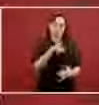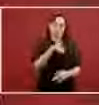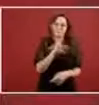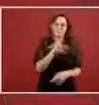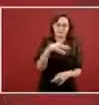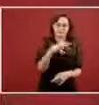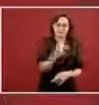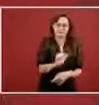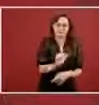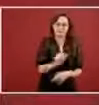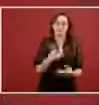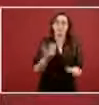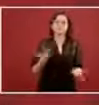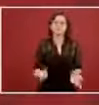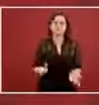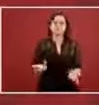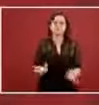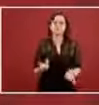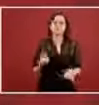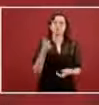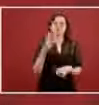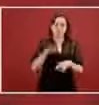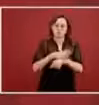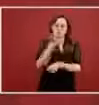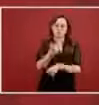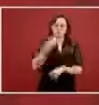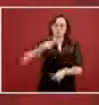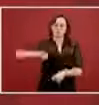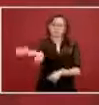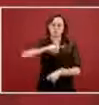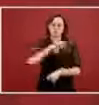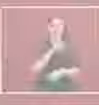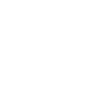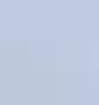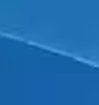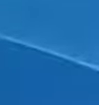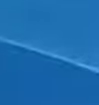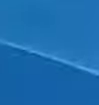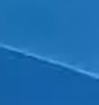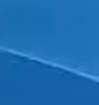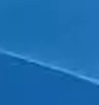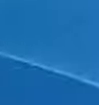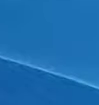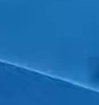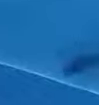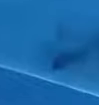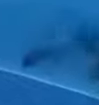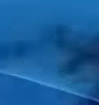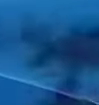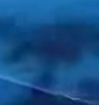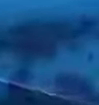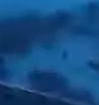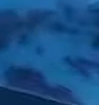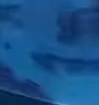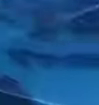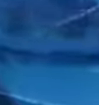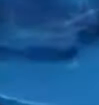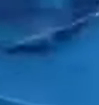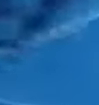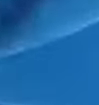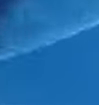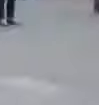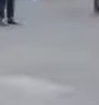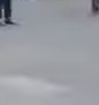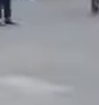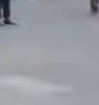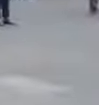que determinamos como una nueva medida la segmentación. Y en información local, les cuento que este día un grupo de